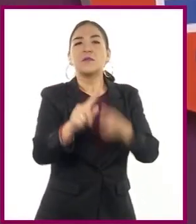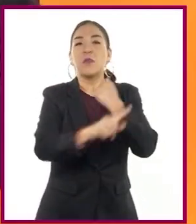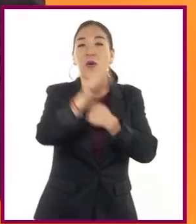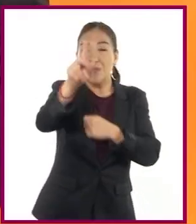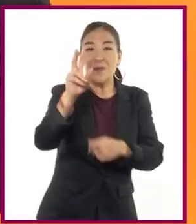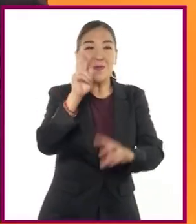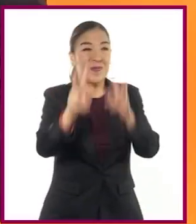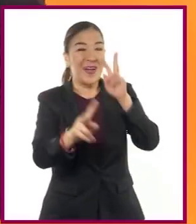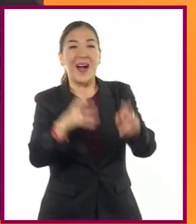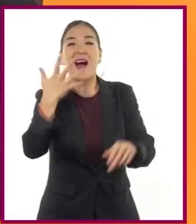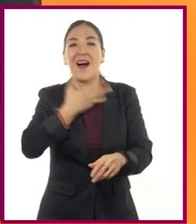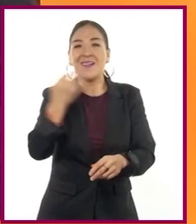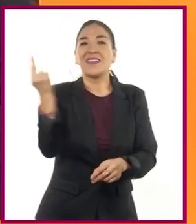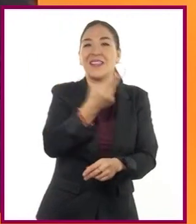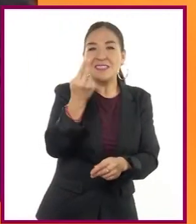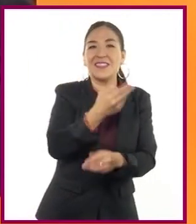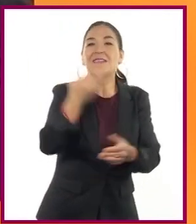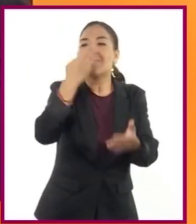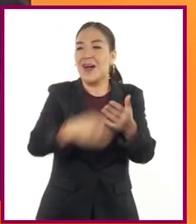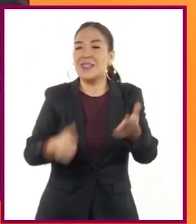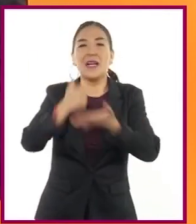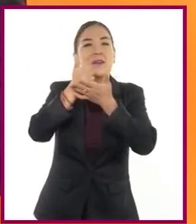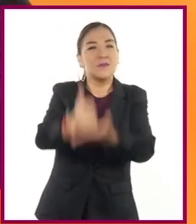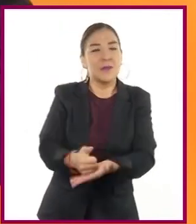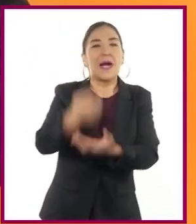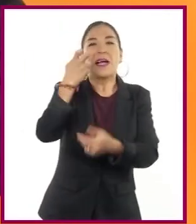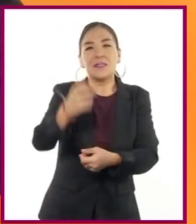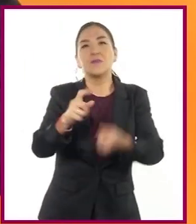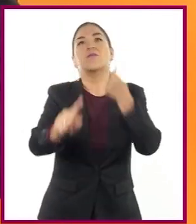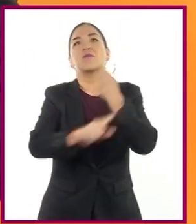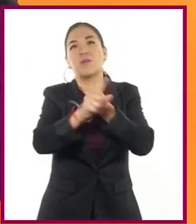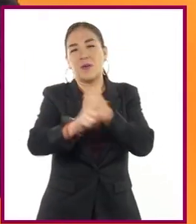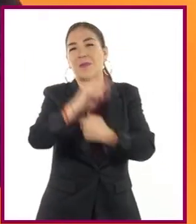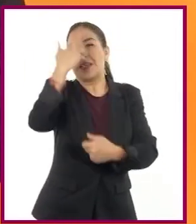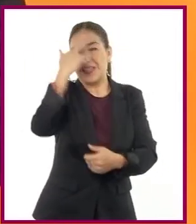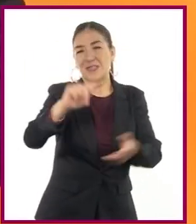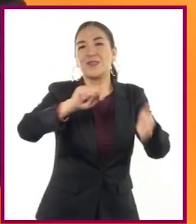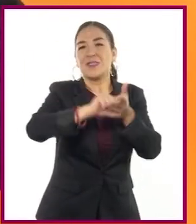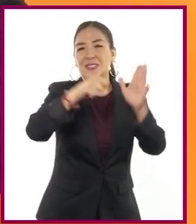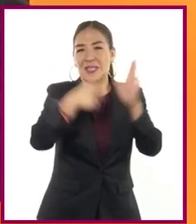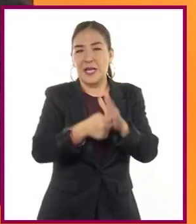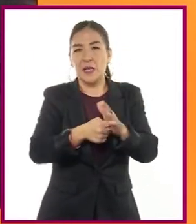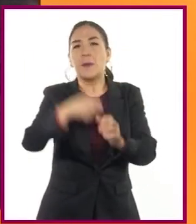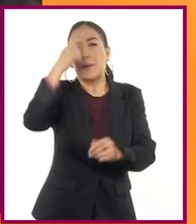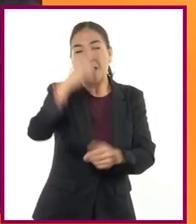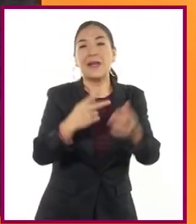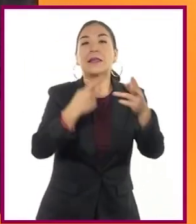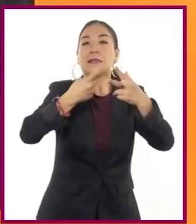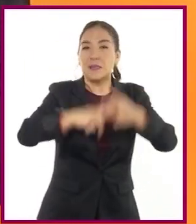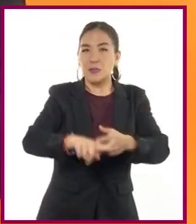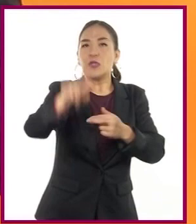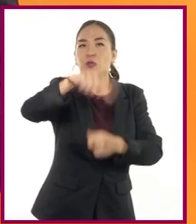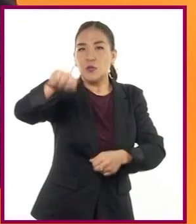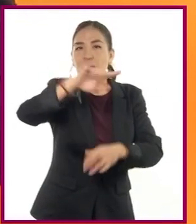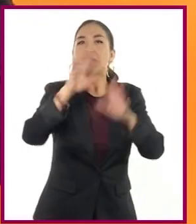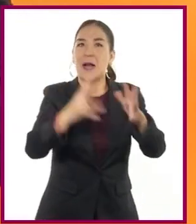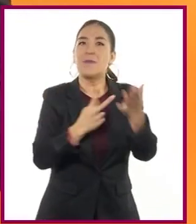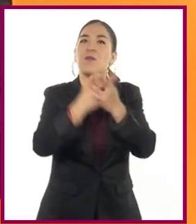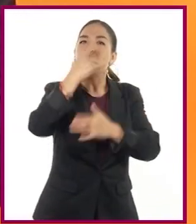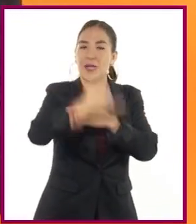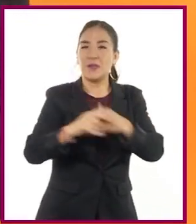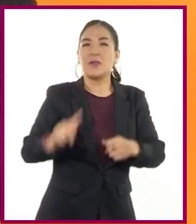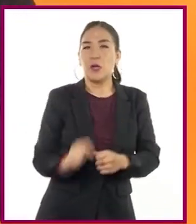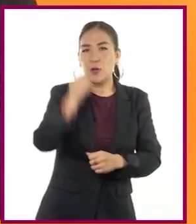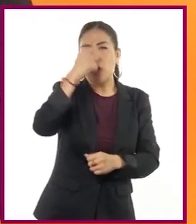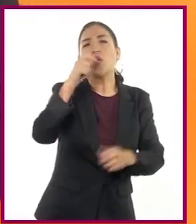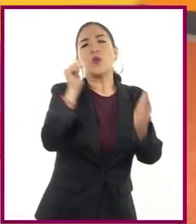identifiquen necesidades insatisfechas que den origen a problemas técnicos para iniciar sus proyectos tecnológicos con su maestra o